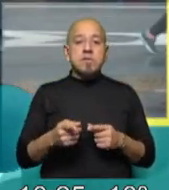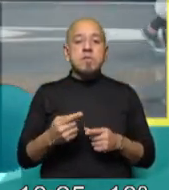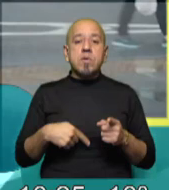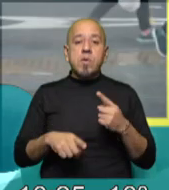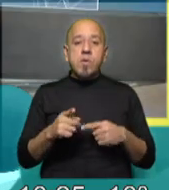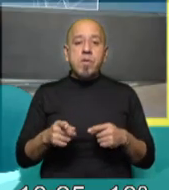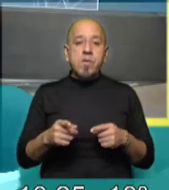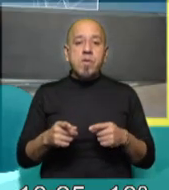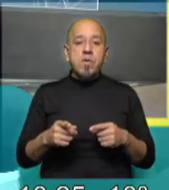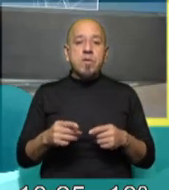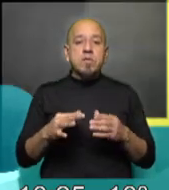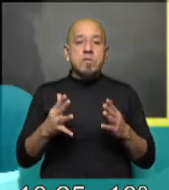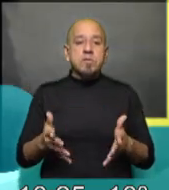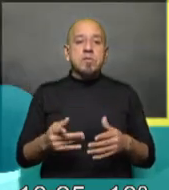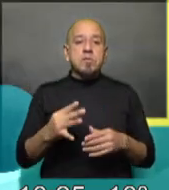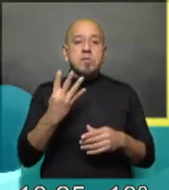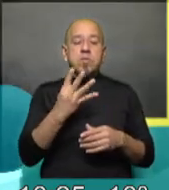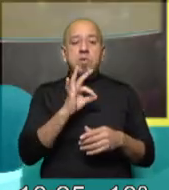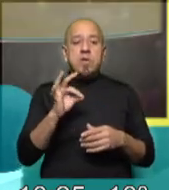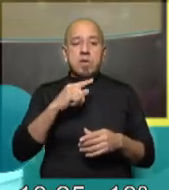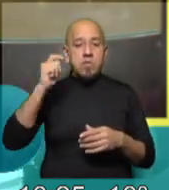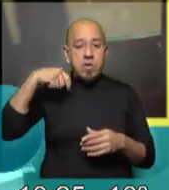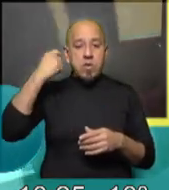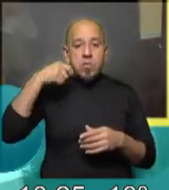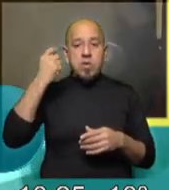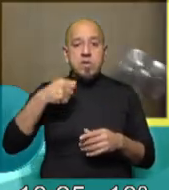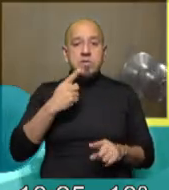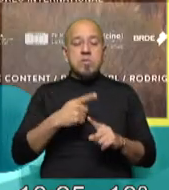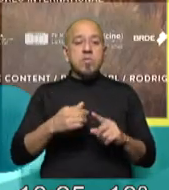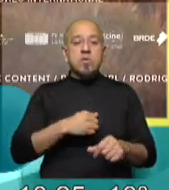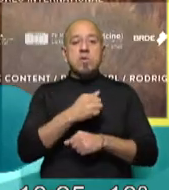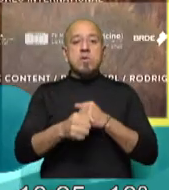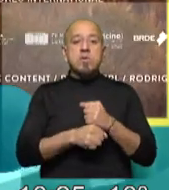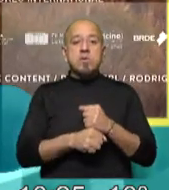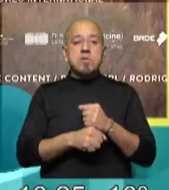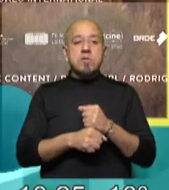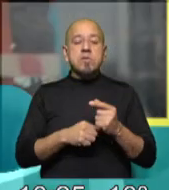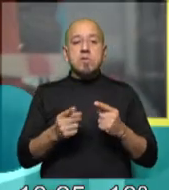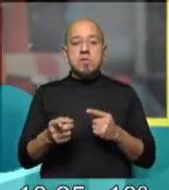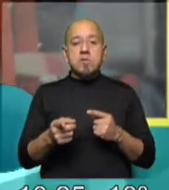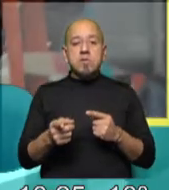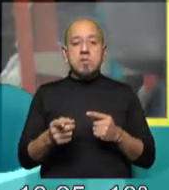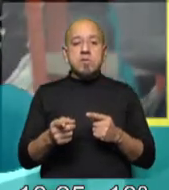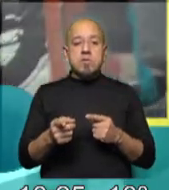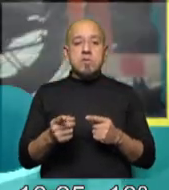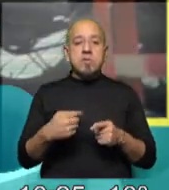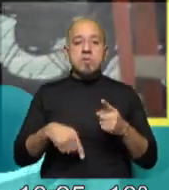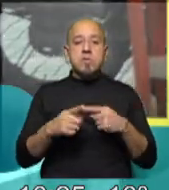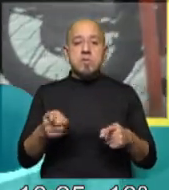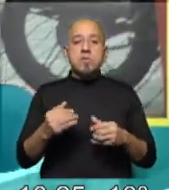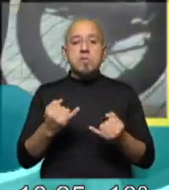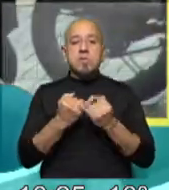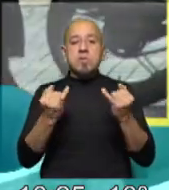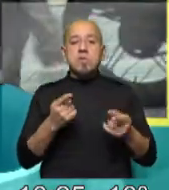Son unas 40 películas por año que está estrenando Argentina, aprox, más o menos, entre el circuito comercial, y el mainstream y lo